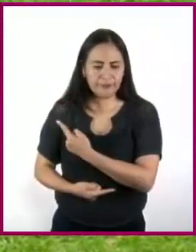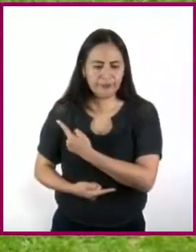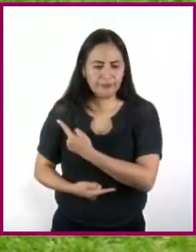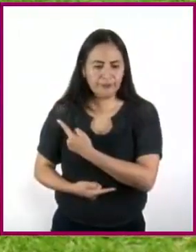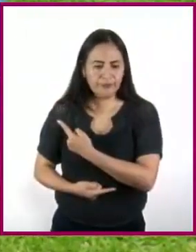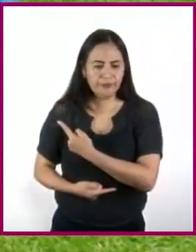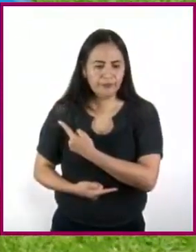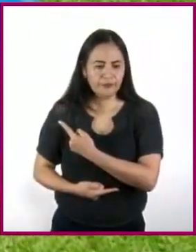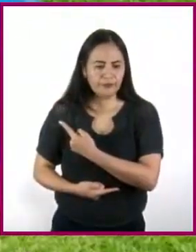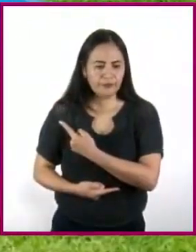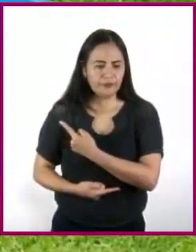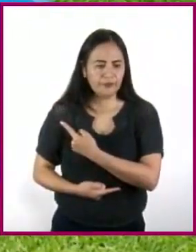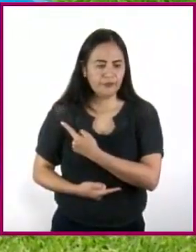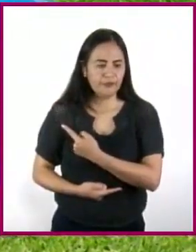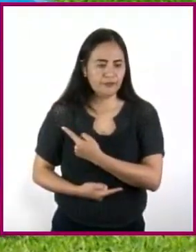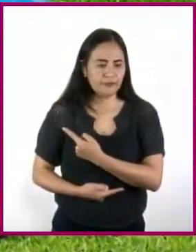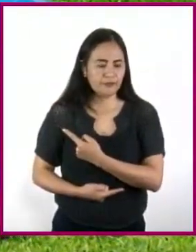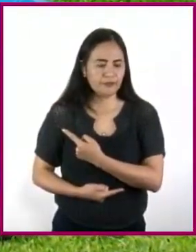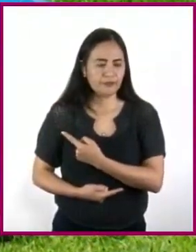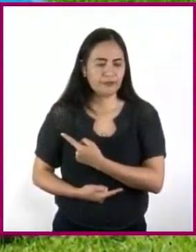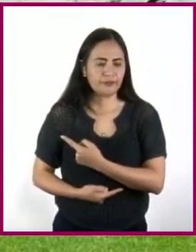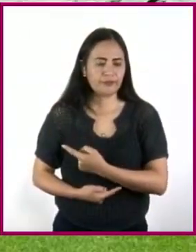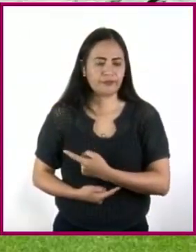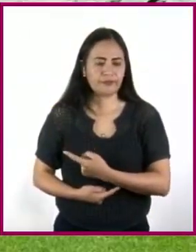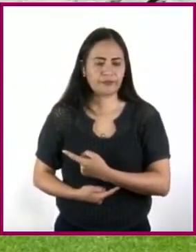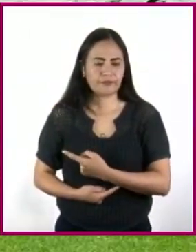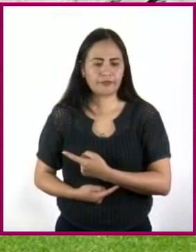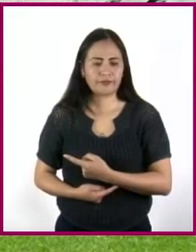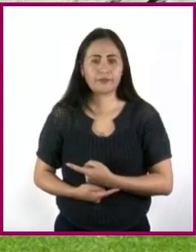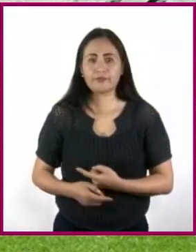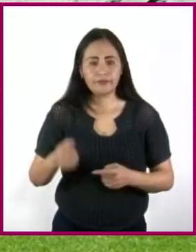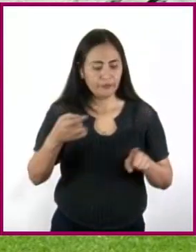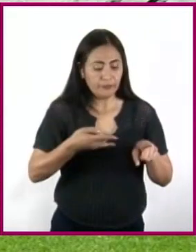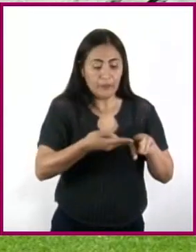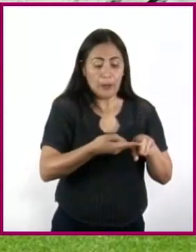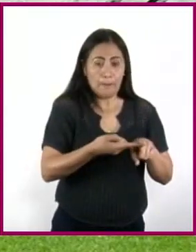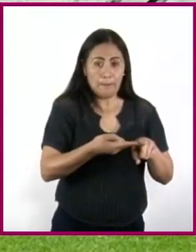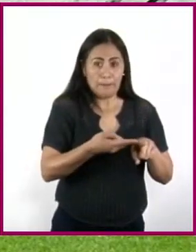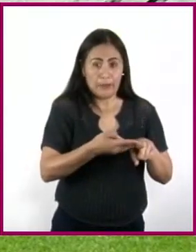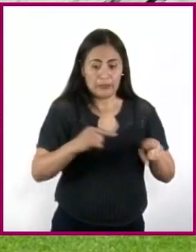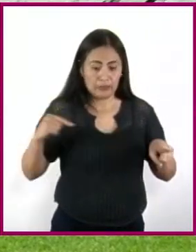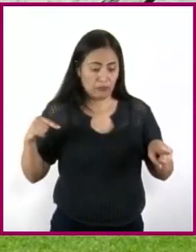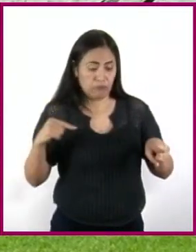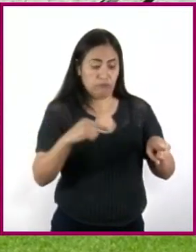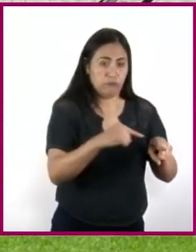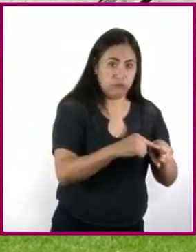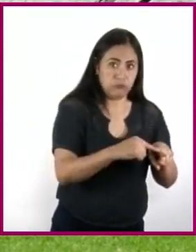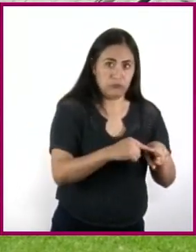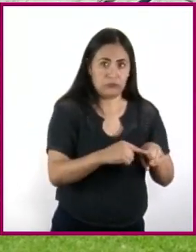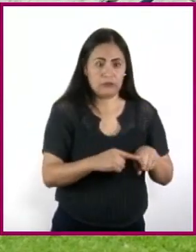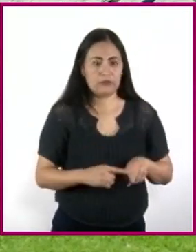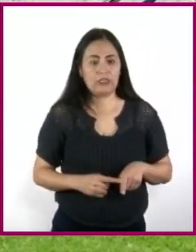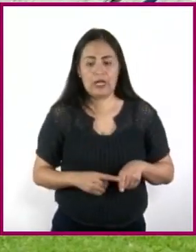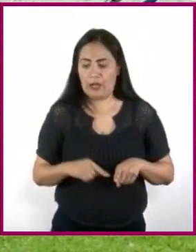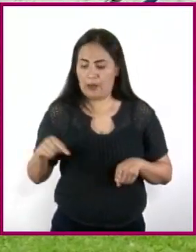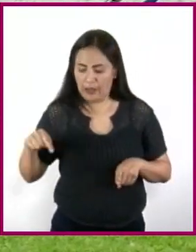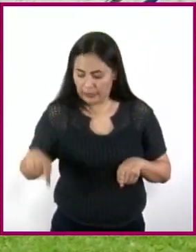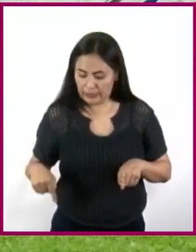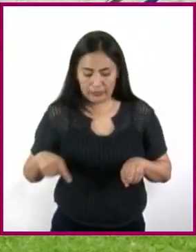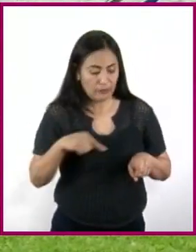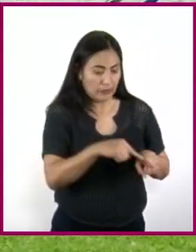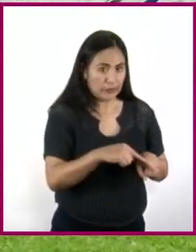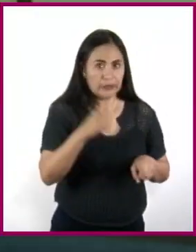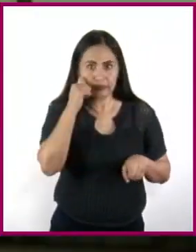amplia, cruzada, y nos colocamos viendo hacia la base sin perder de vista el panorama de una situación real de